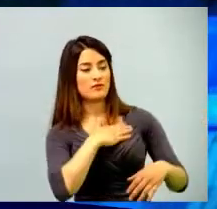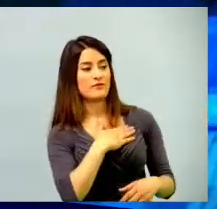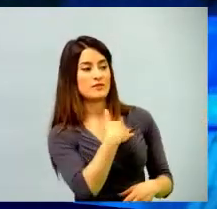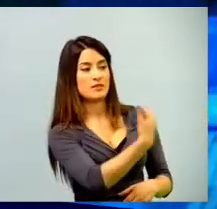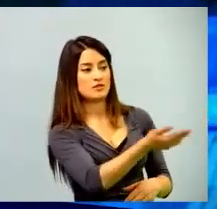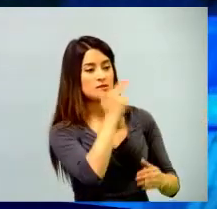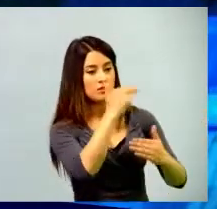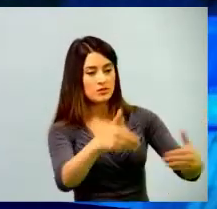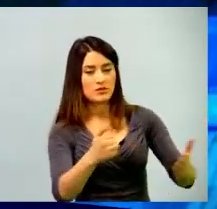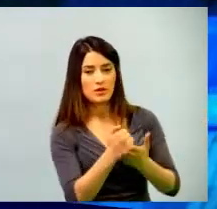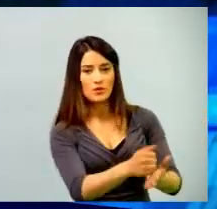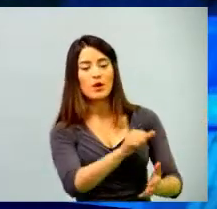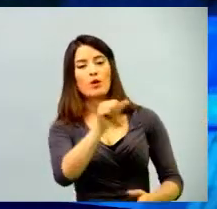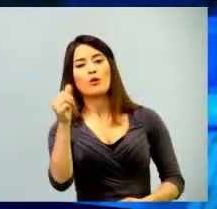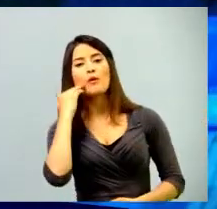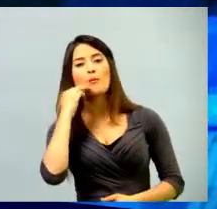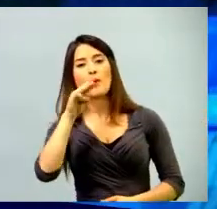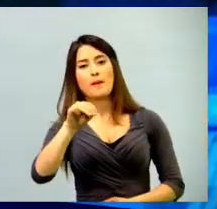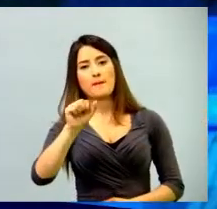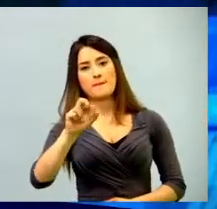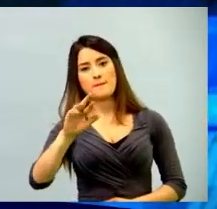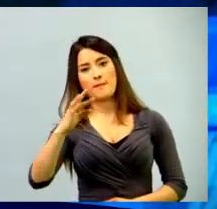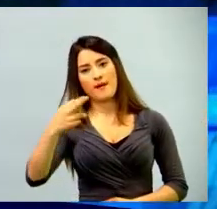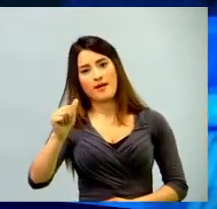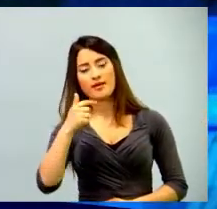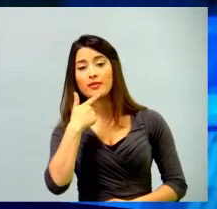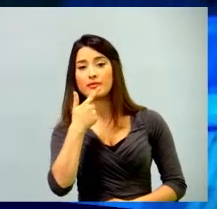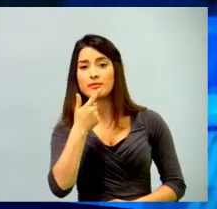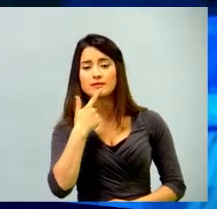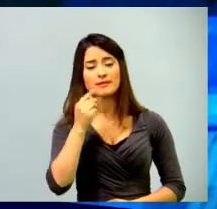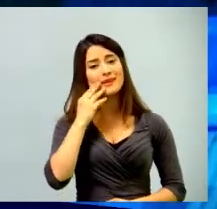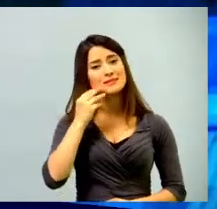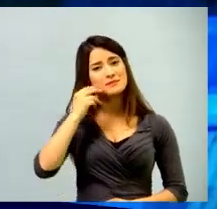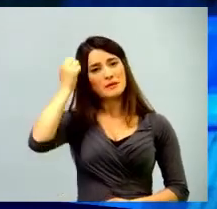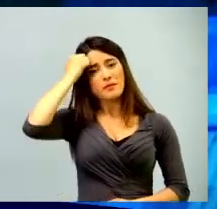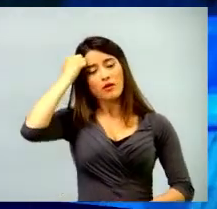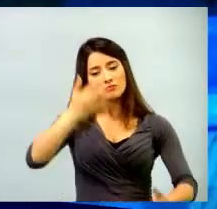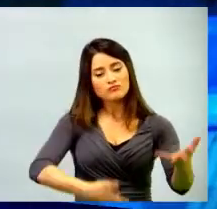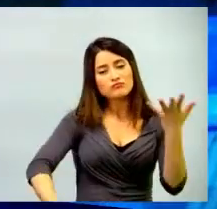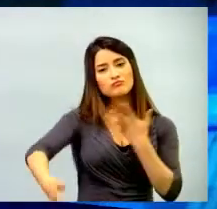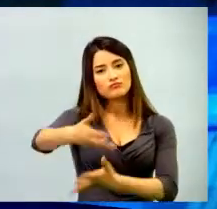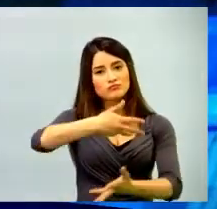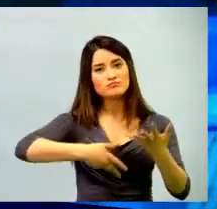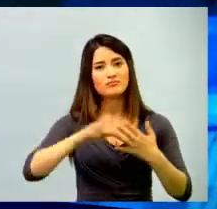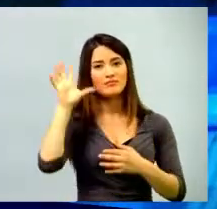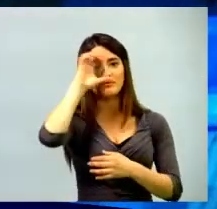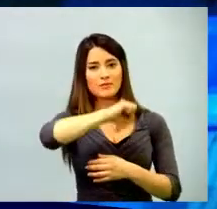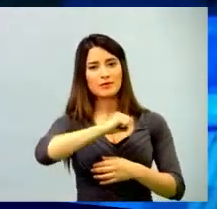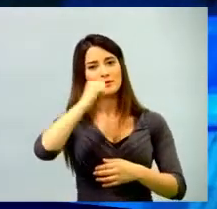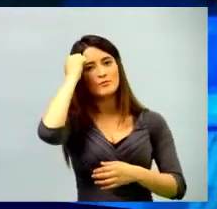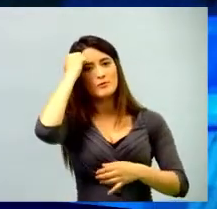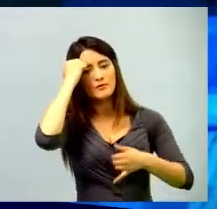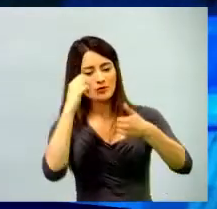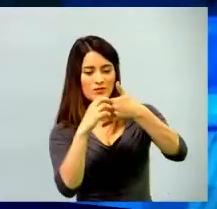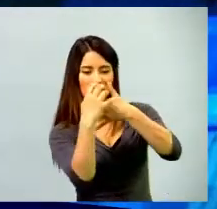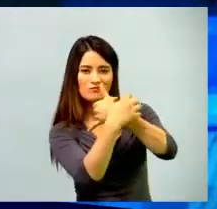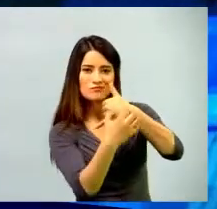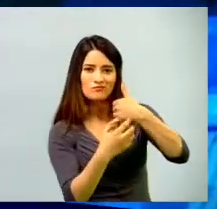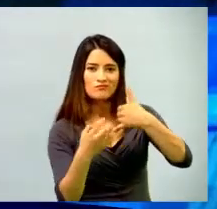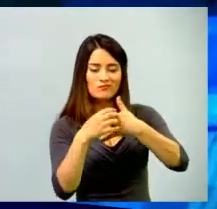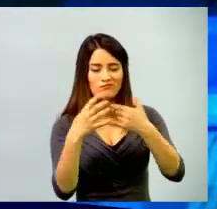niños. Marta Arenas: compartir experiencias pedagógicas permite integrar a los docentes a lo largo y ancho del